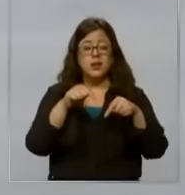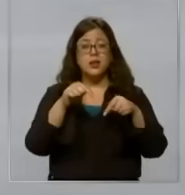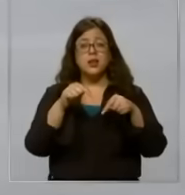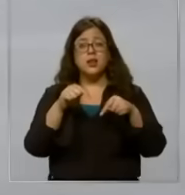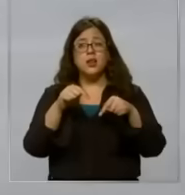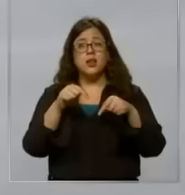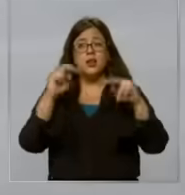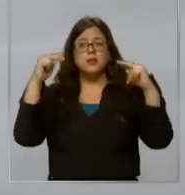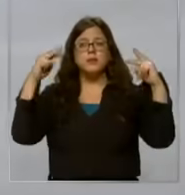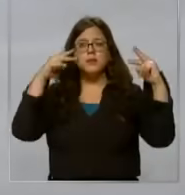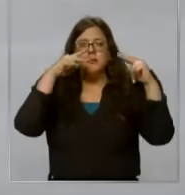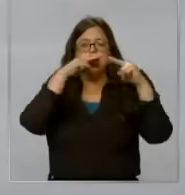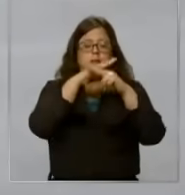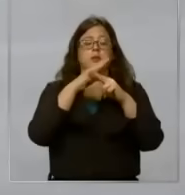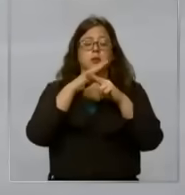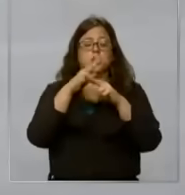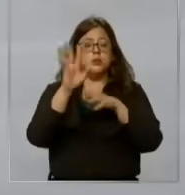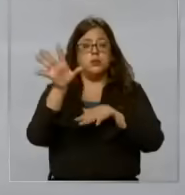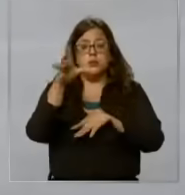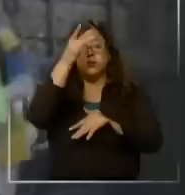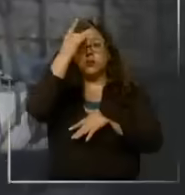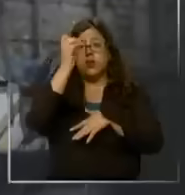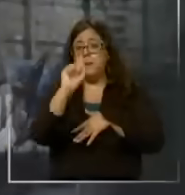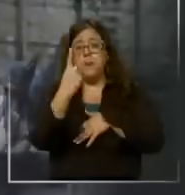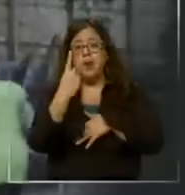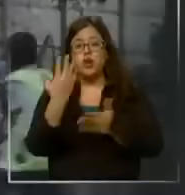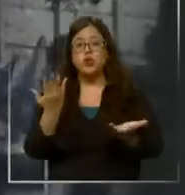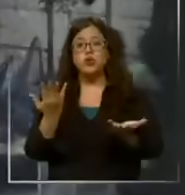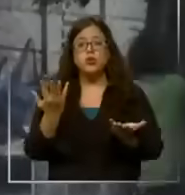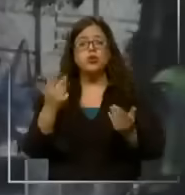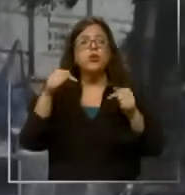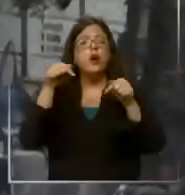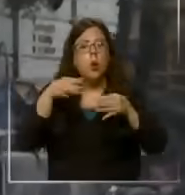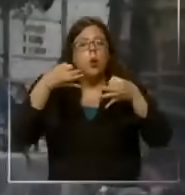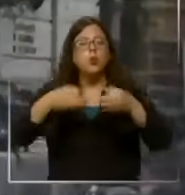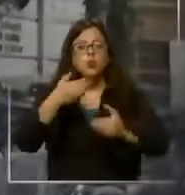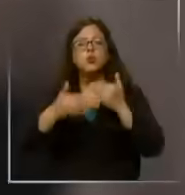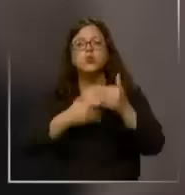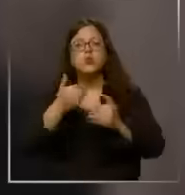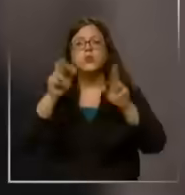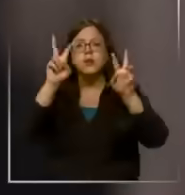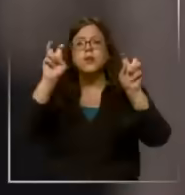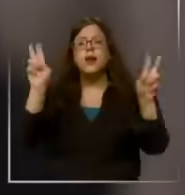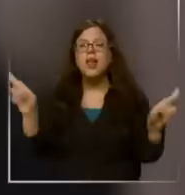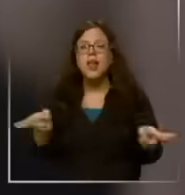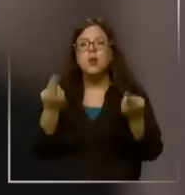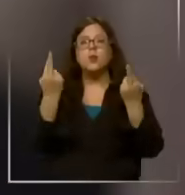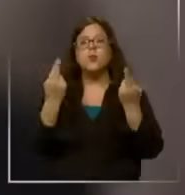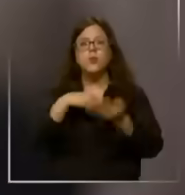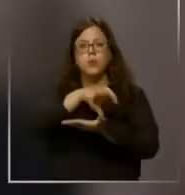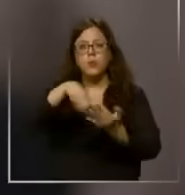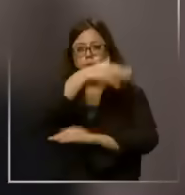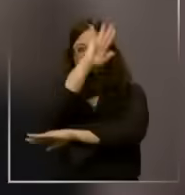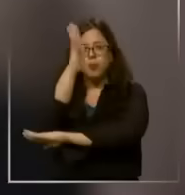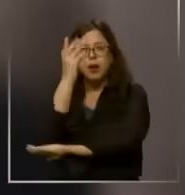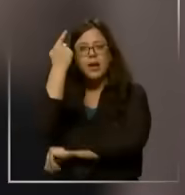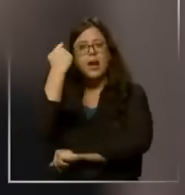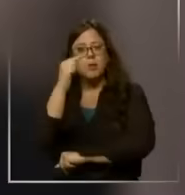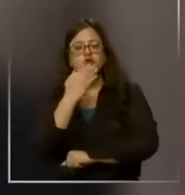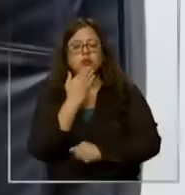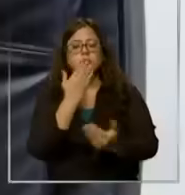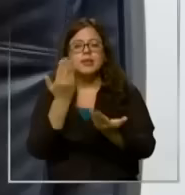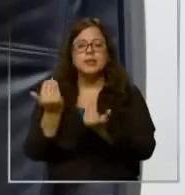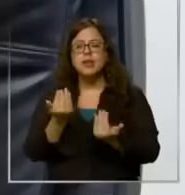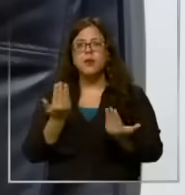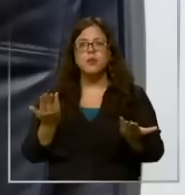algo que notarían del minuto cero. Estamos en el proceso también de la recuperación del parque, pero también